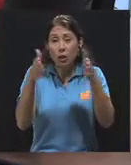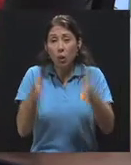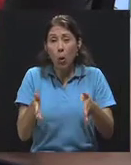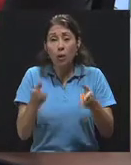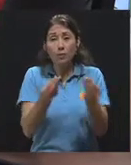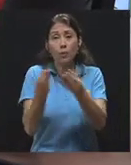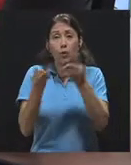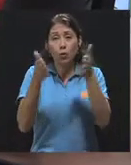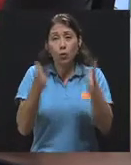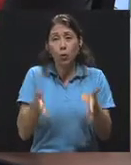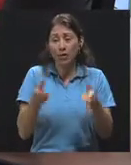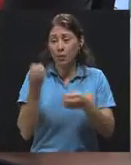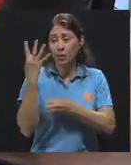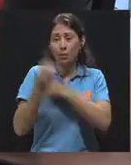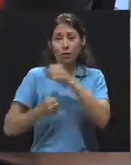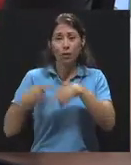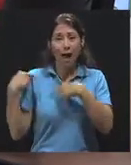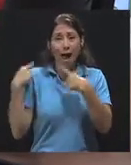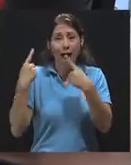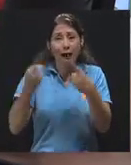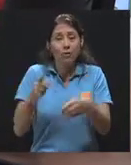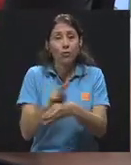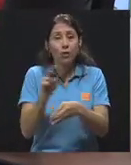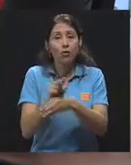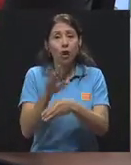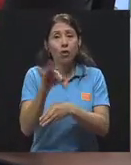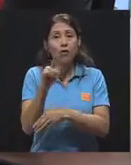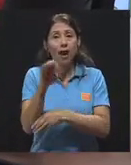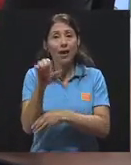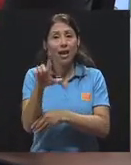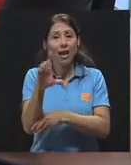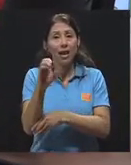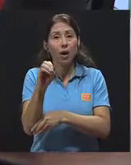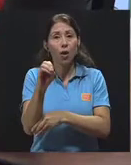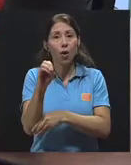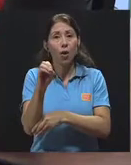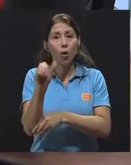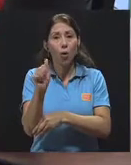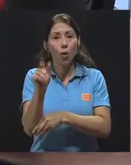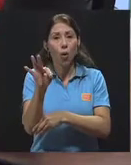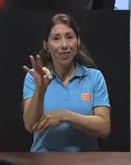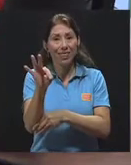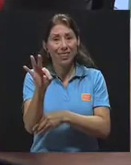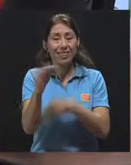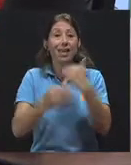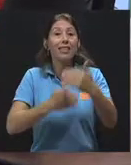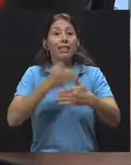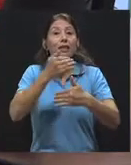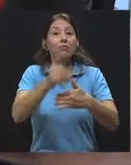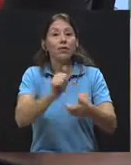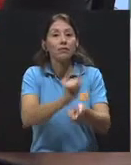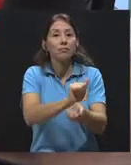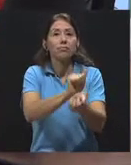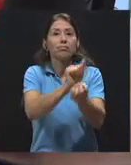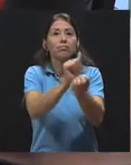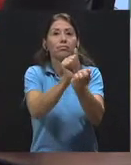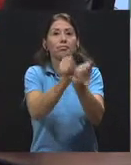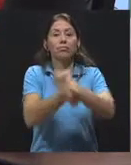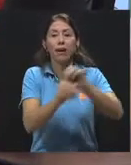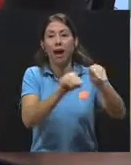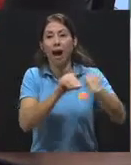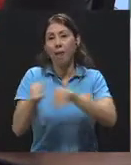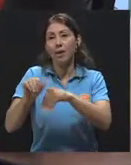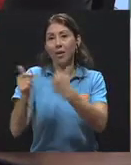de, no sé, 5, 7, 10 años Final Cut, de repente cambiarlos o sea,